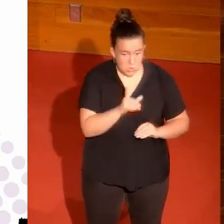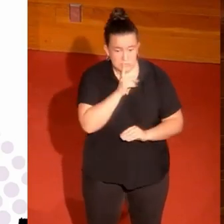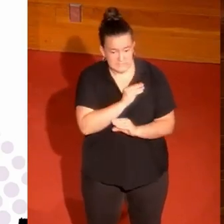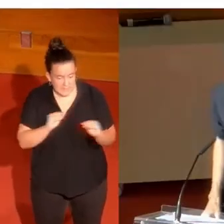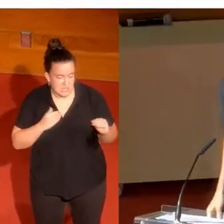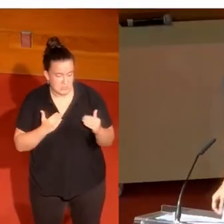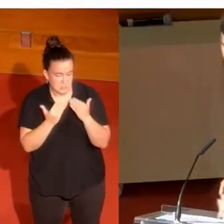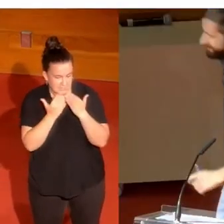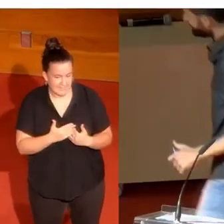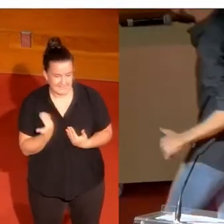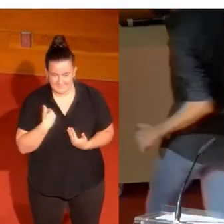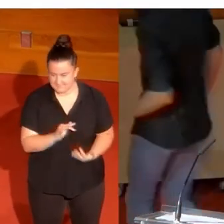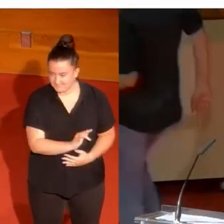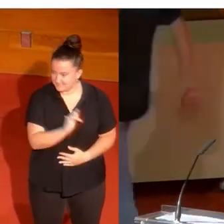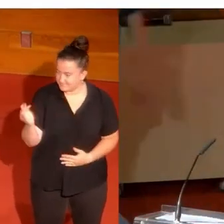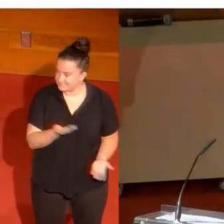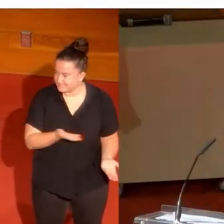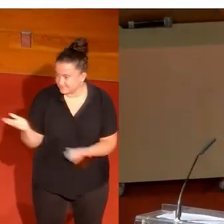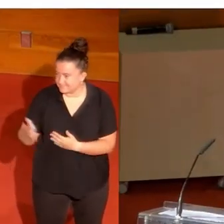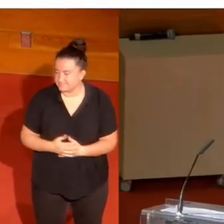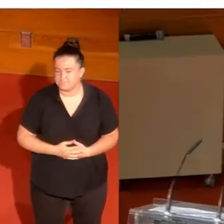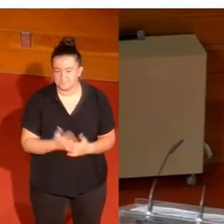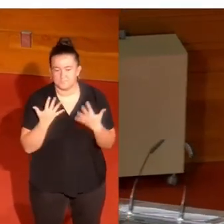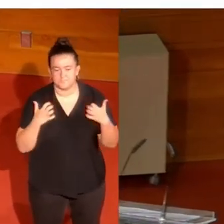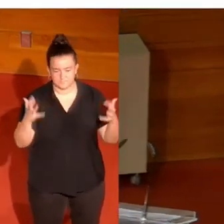gracias todo tuyo muchas